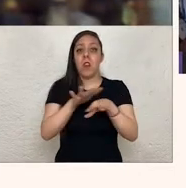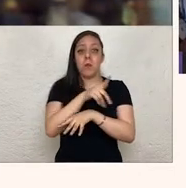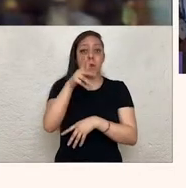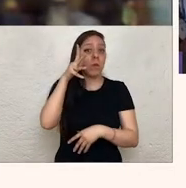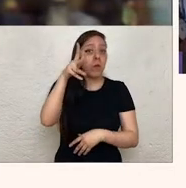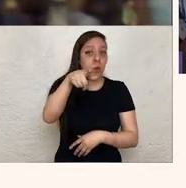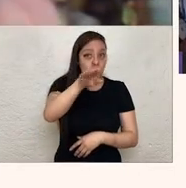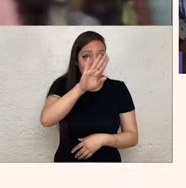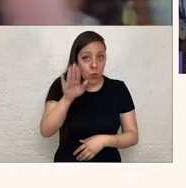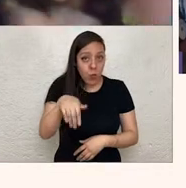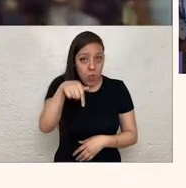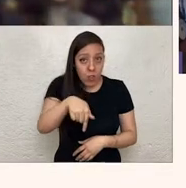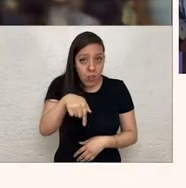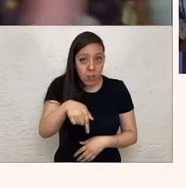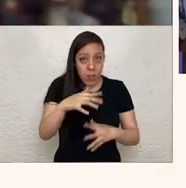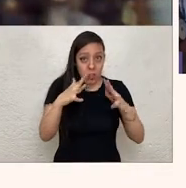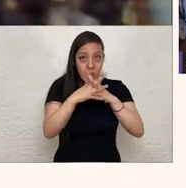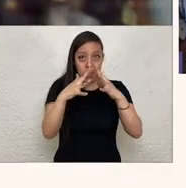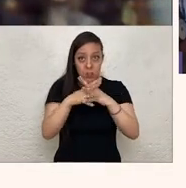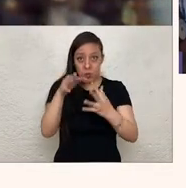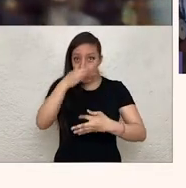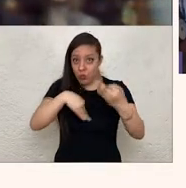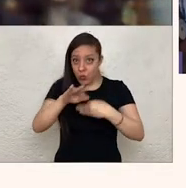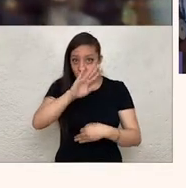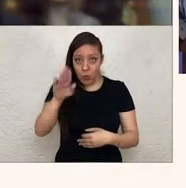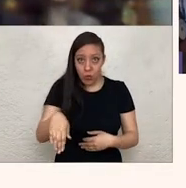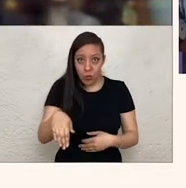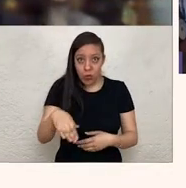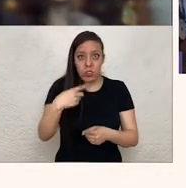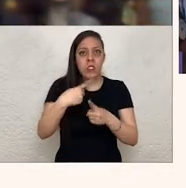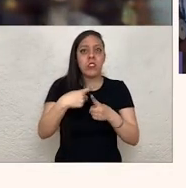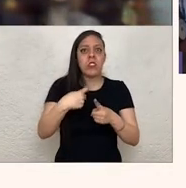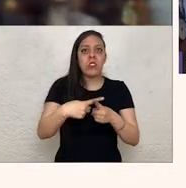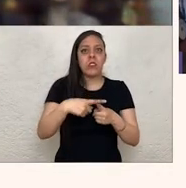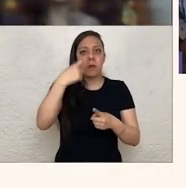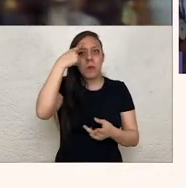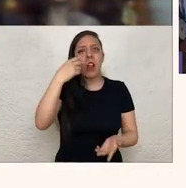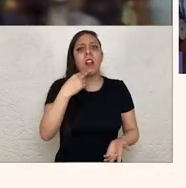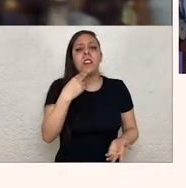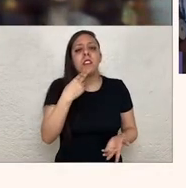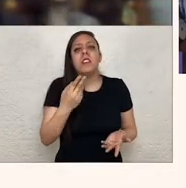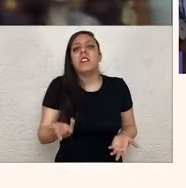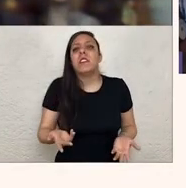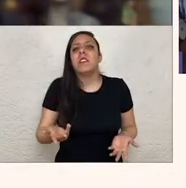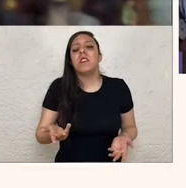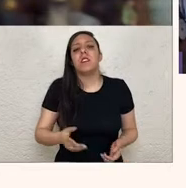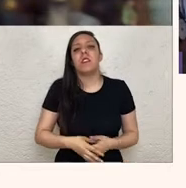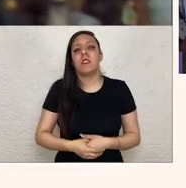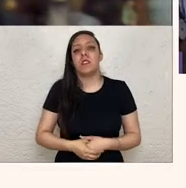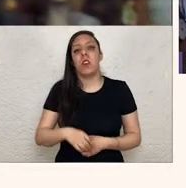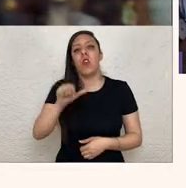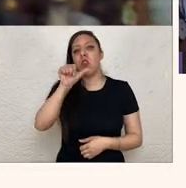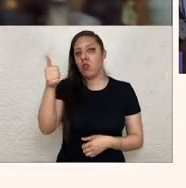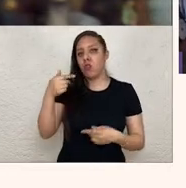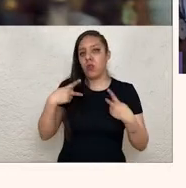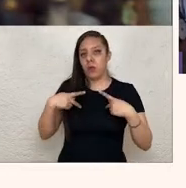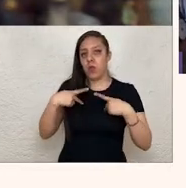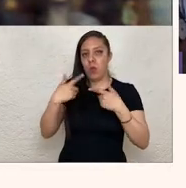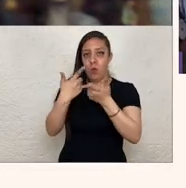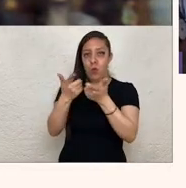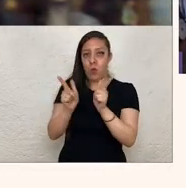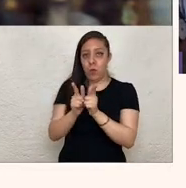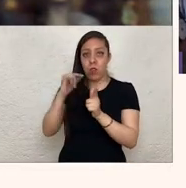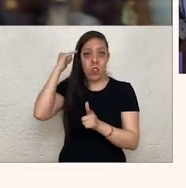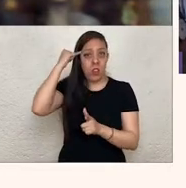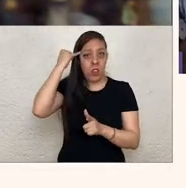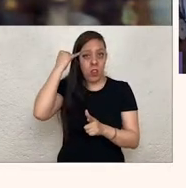nuestro futuro, pero morir aquí en el campo de batalla, morir todos, ¿qué nos va a servir? Y otros indígenas